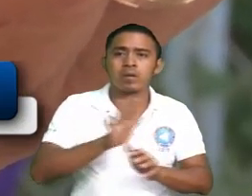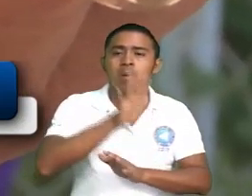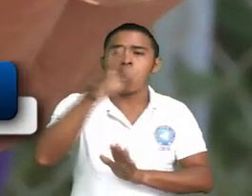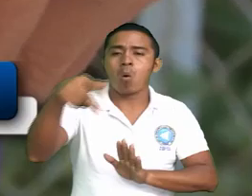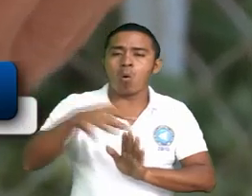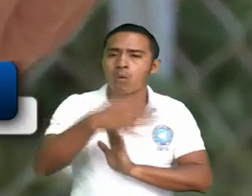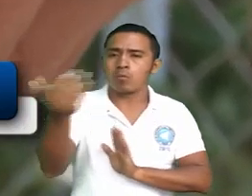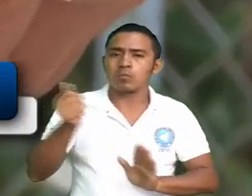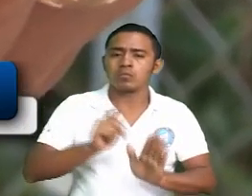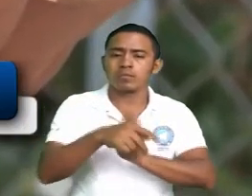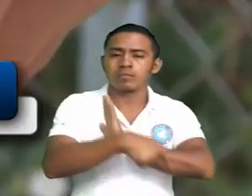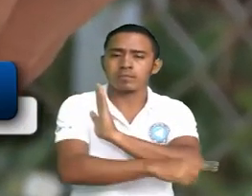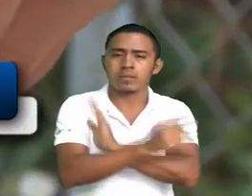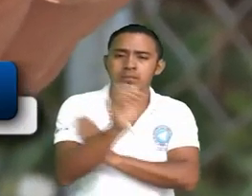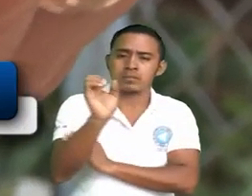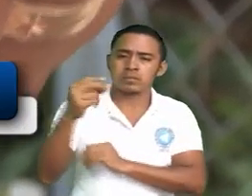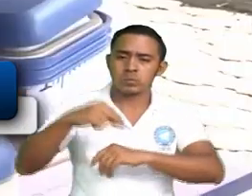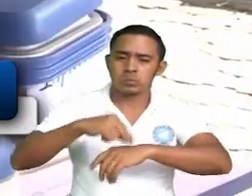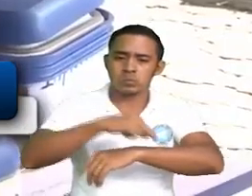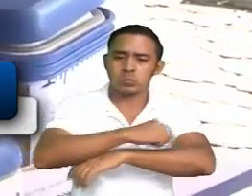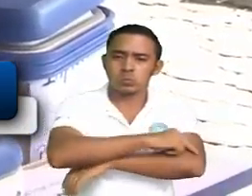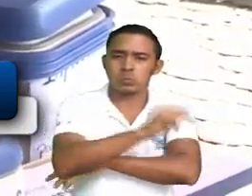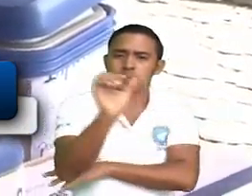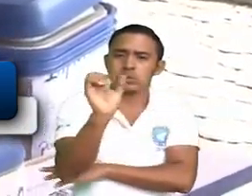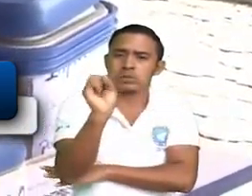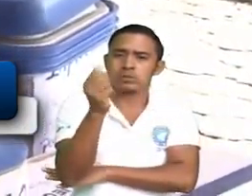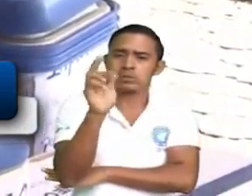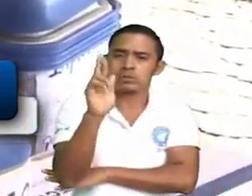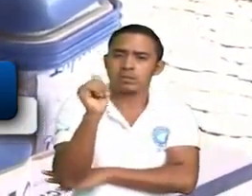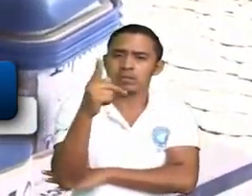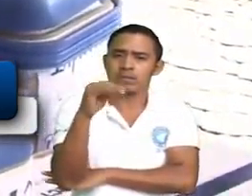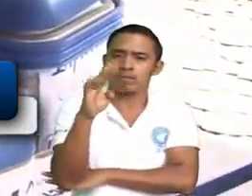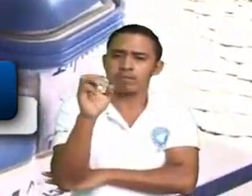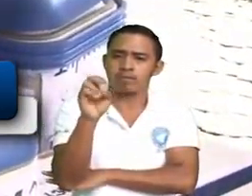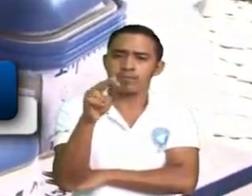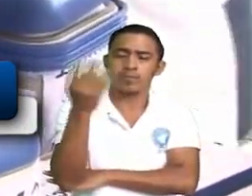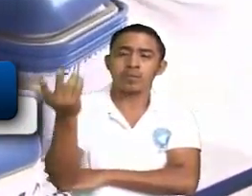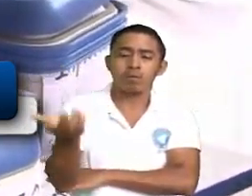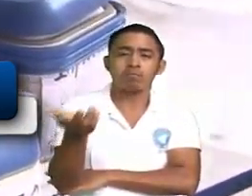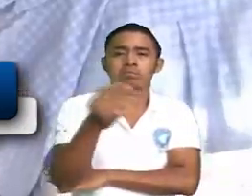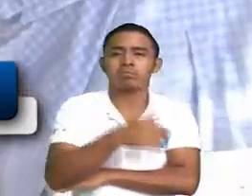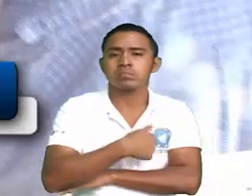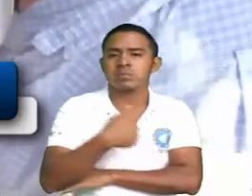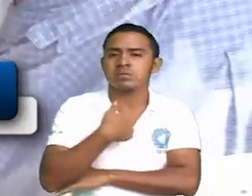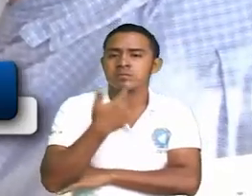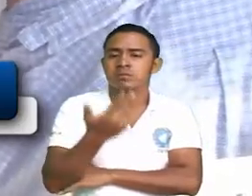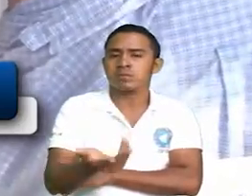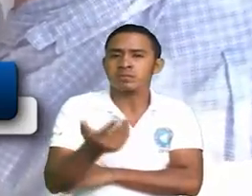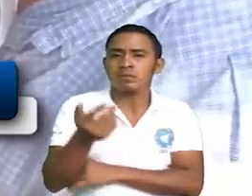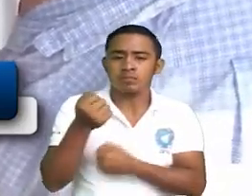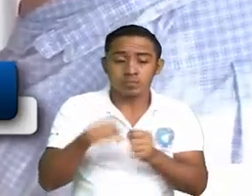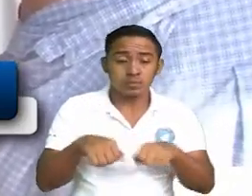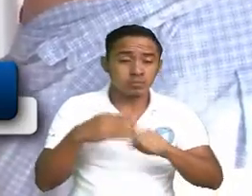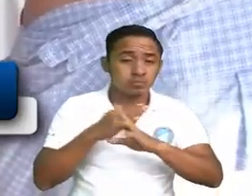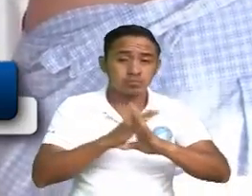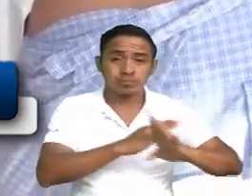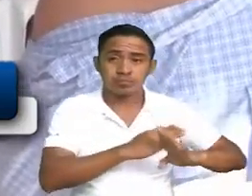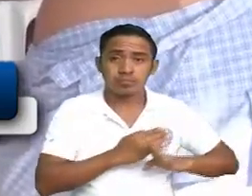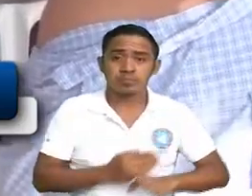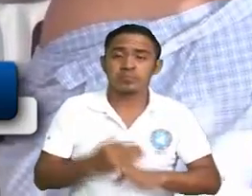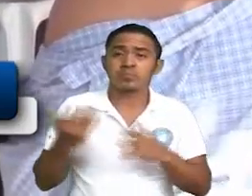¿verdad? ¿Qué está haciendo el Ministerio de Salud precisamente con esta Jornada Nacional de Vacunación para evitar